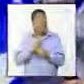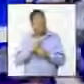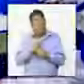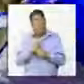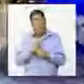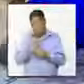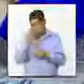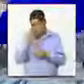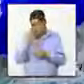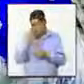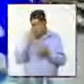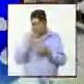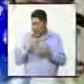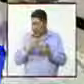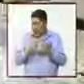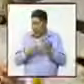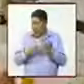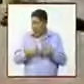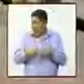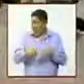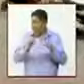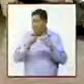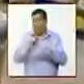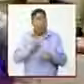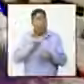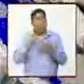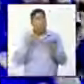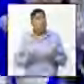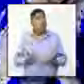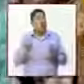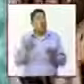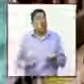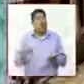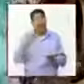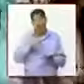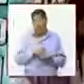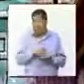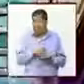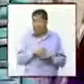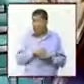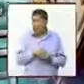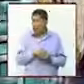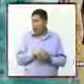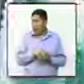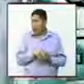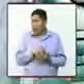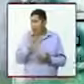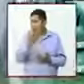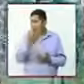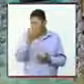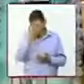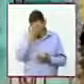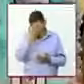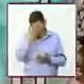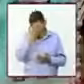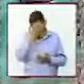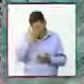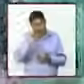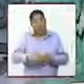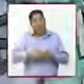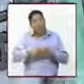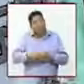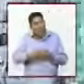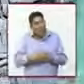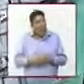y ya se está perdiendo la cuenta. Y hoy otra vez vuelve pues esa